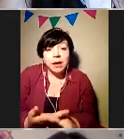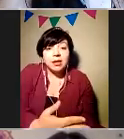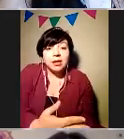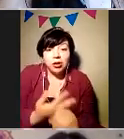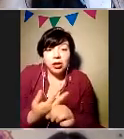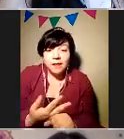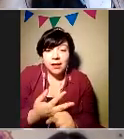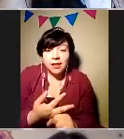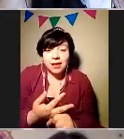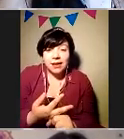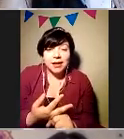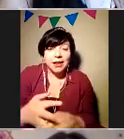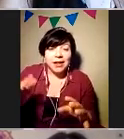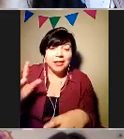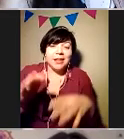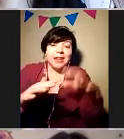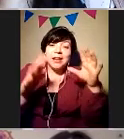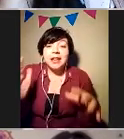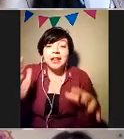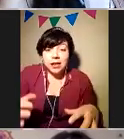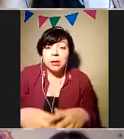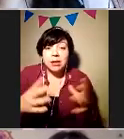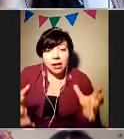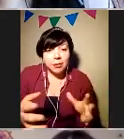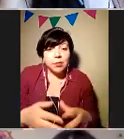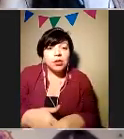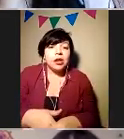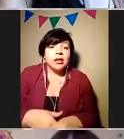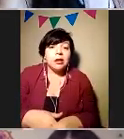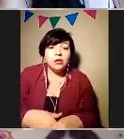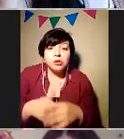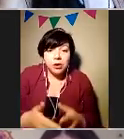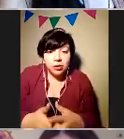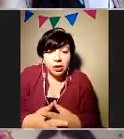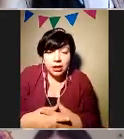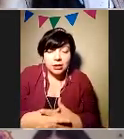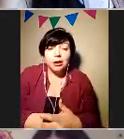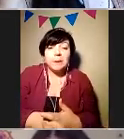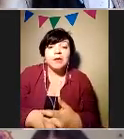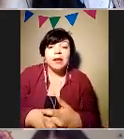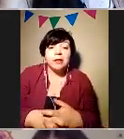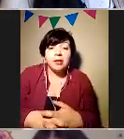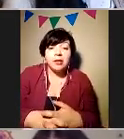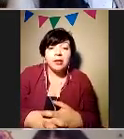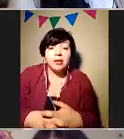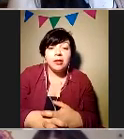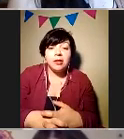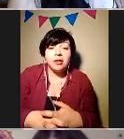Están los empleados, mismo tienen distintos niveles de jerarquías que permiten la producción, están los consumidores, están los